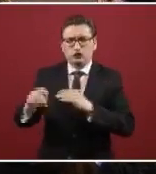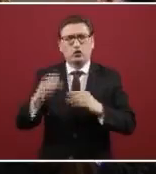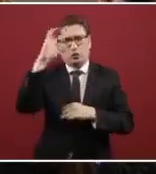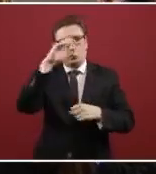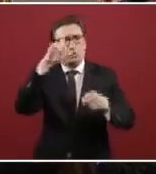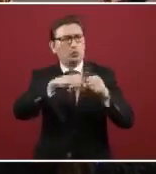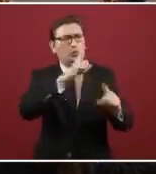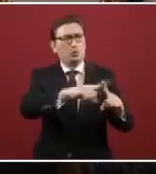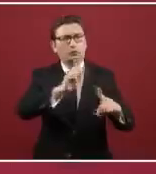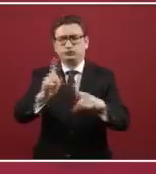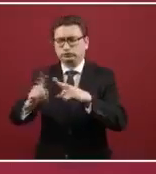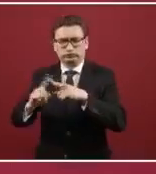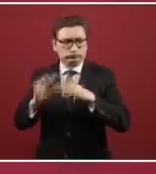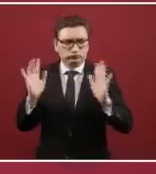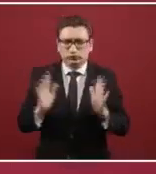en todos los niveles.